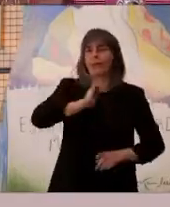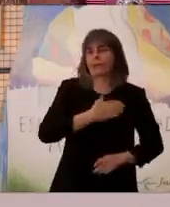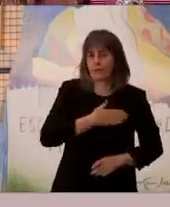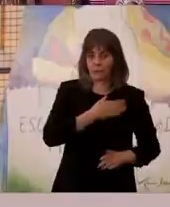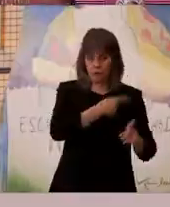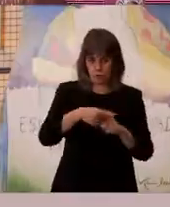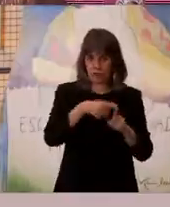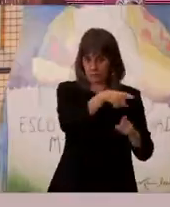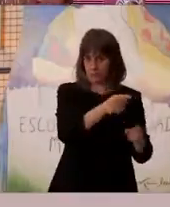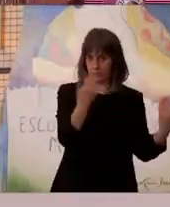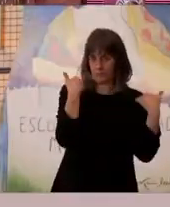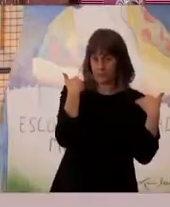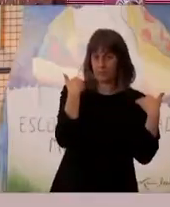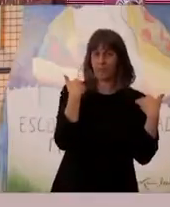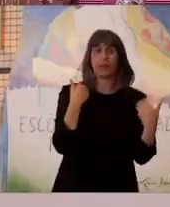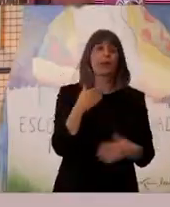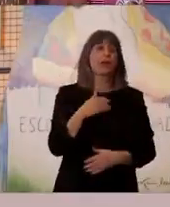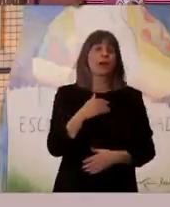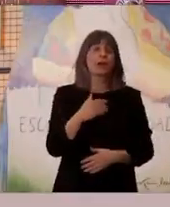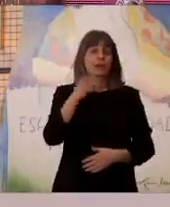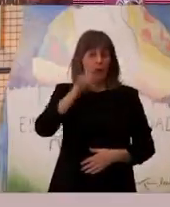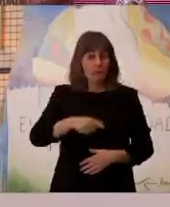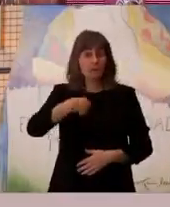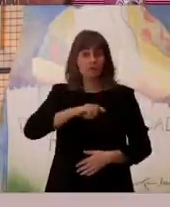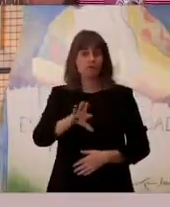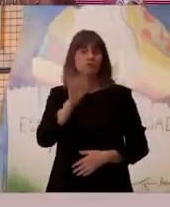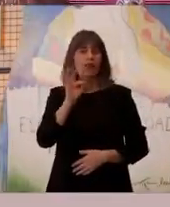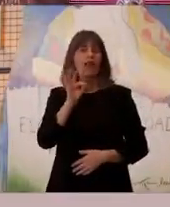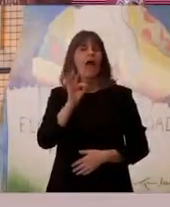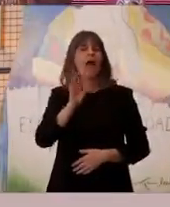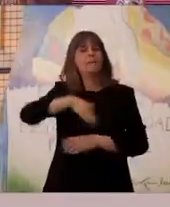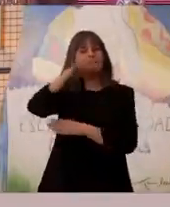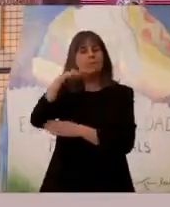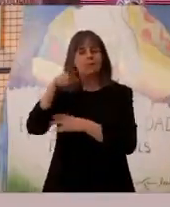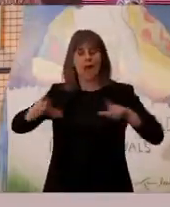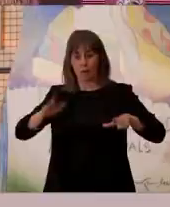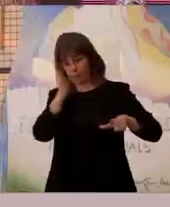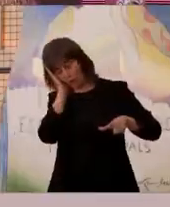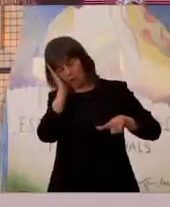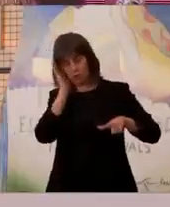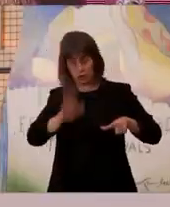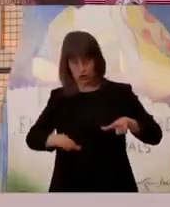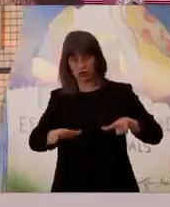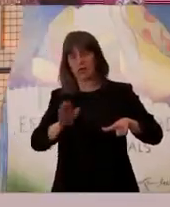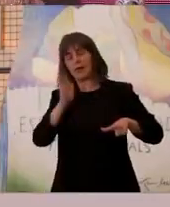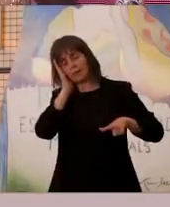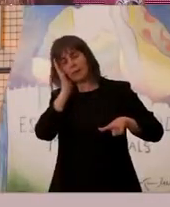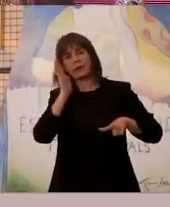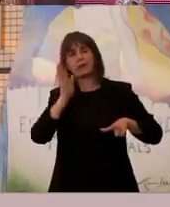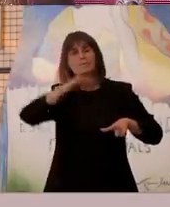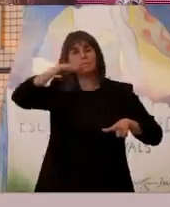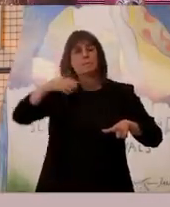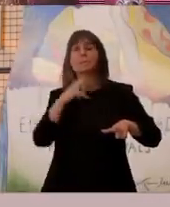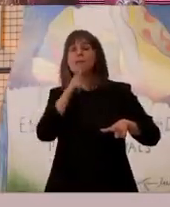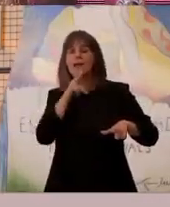que íbamos a pintar la habitación del niño de verde que pensé yo y marina subirás lo dicen alguno